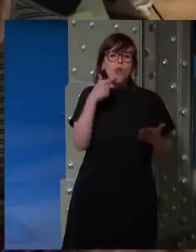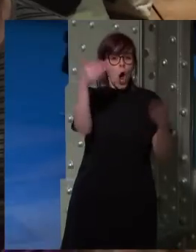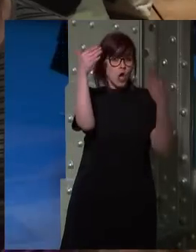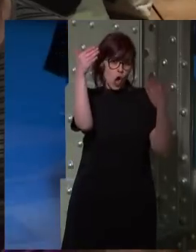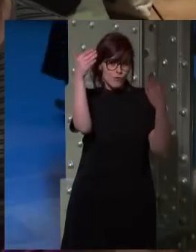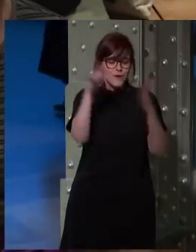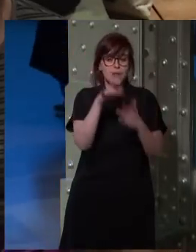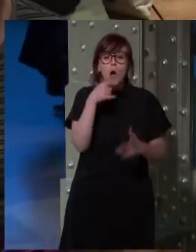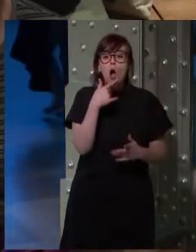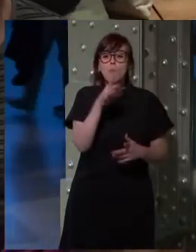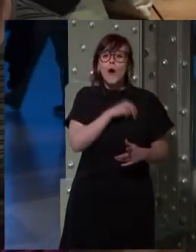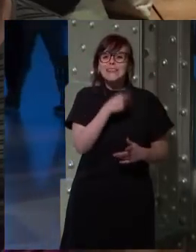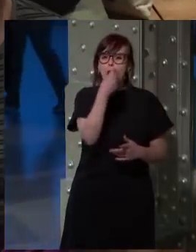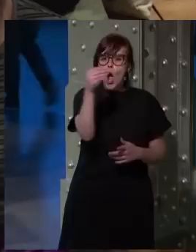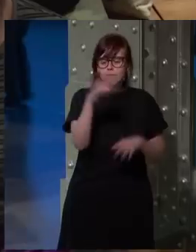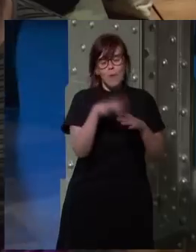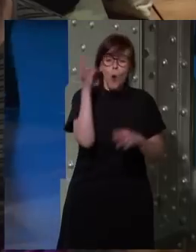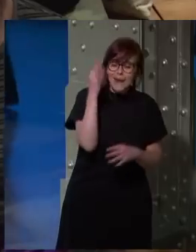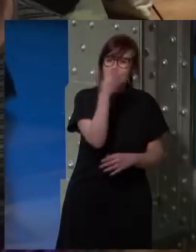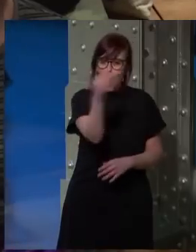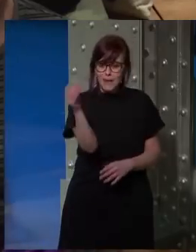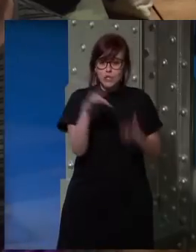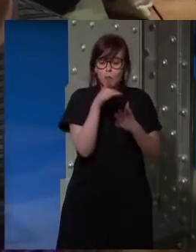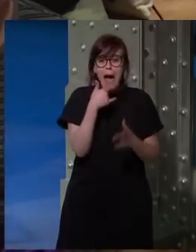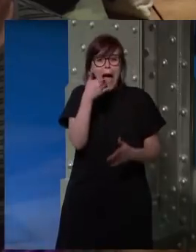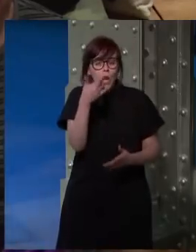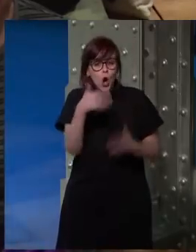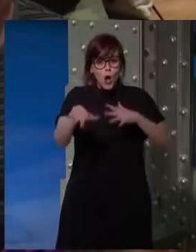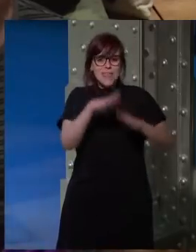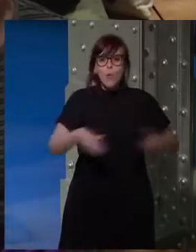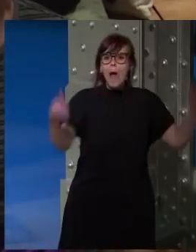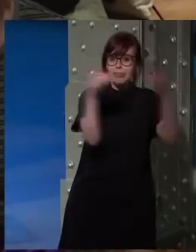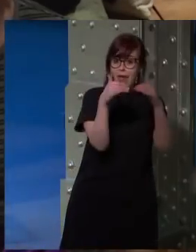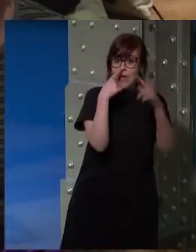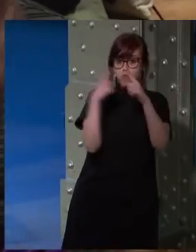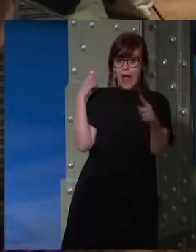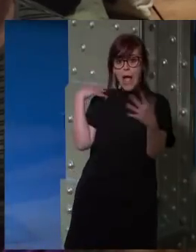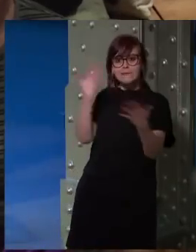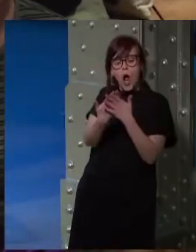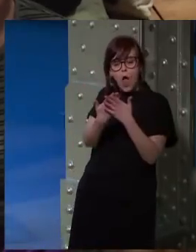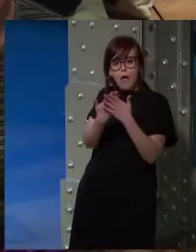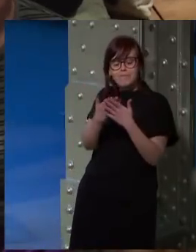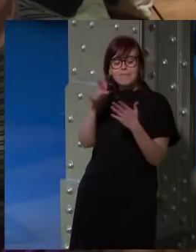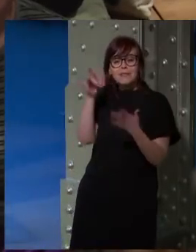para mujeres más jóvenes que hayan hecho una aportación importante a la igualdad en el último año. Y en